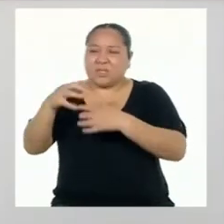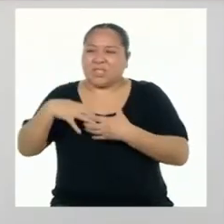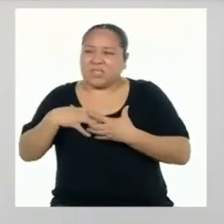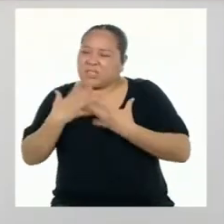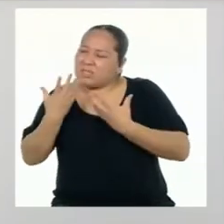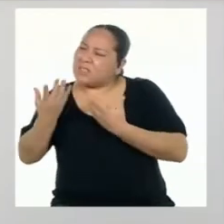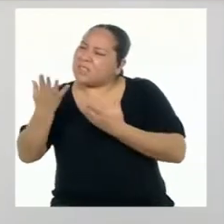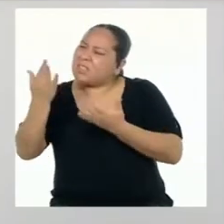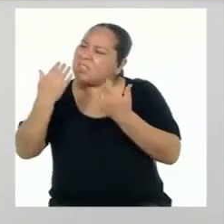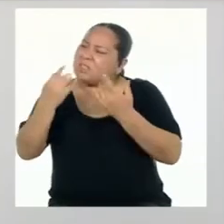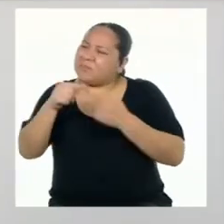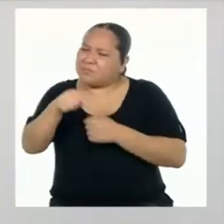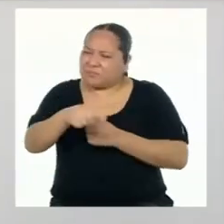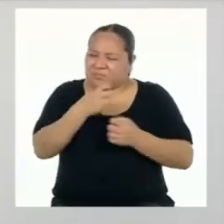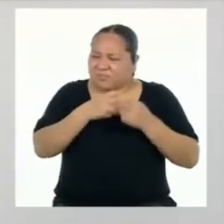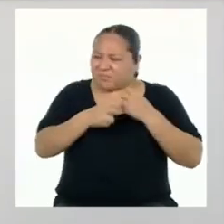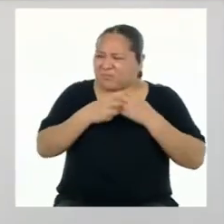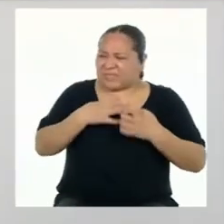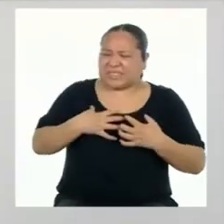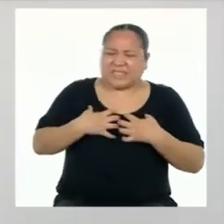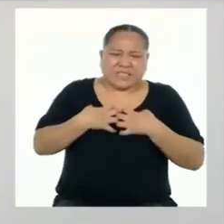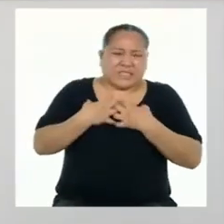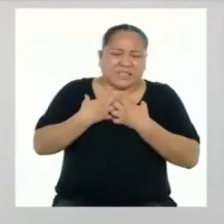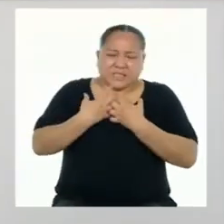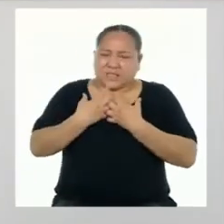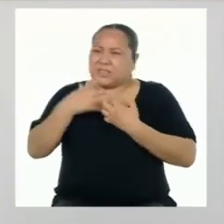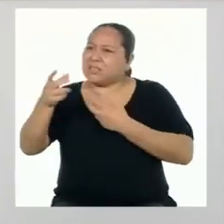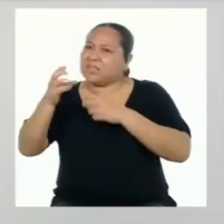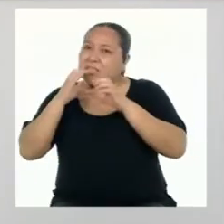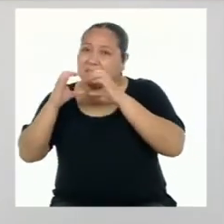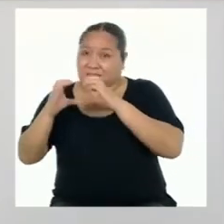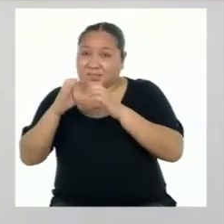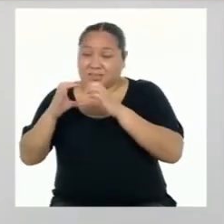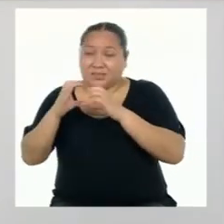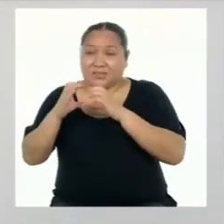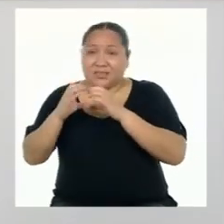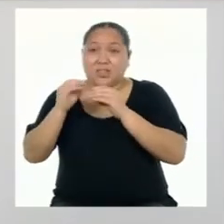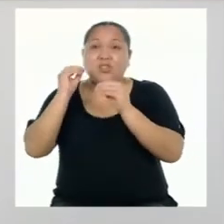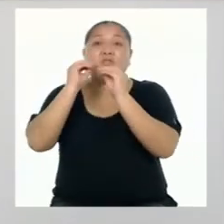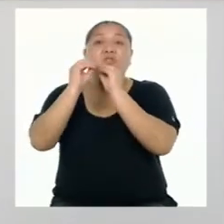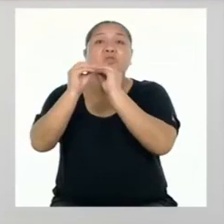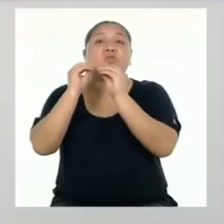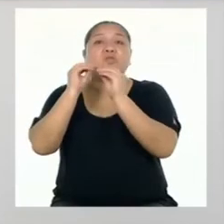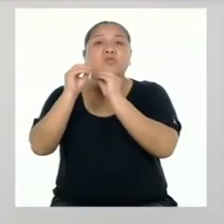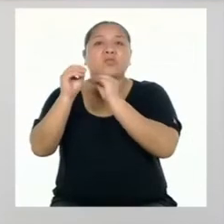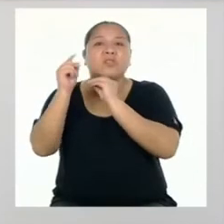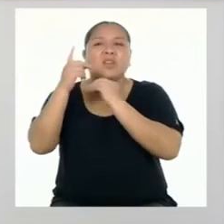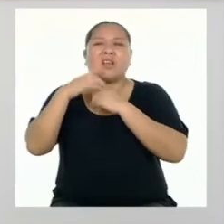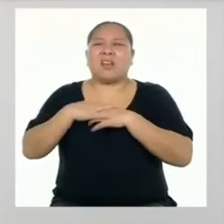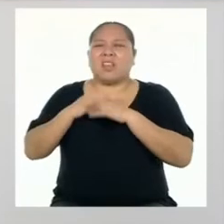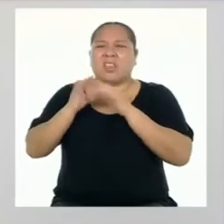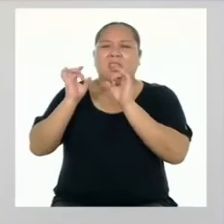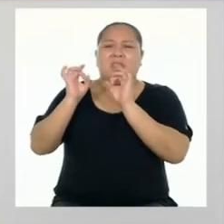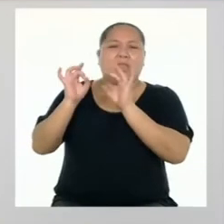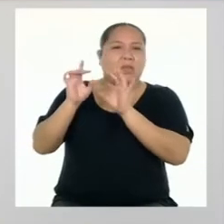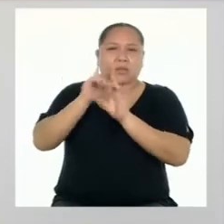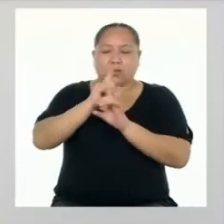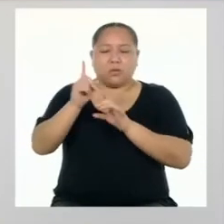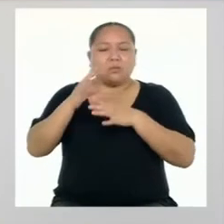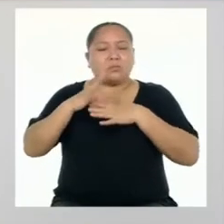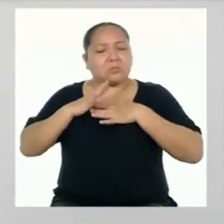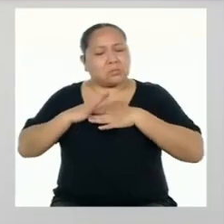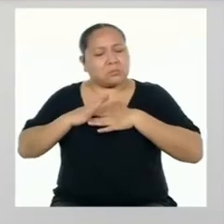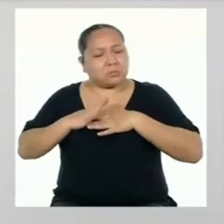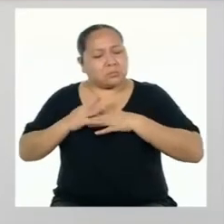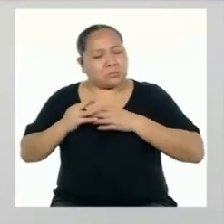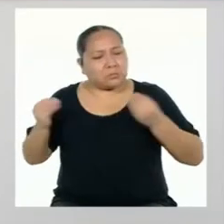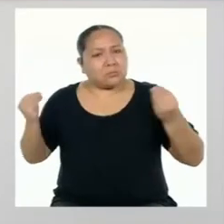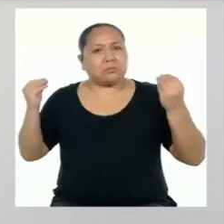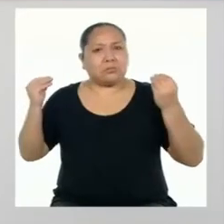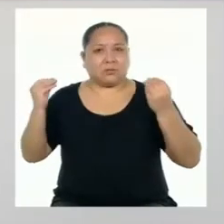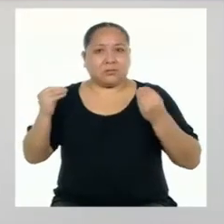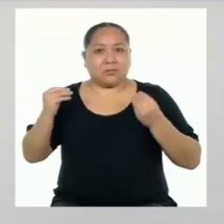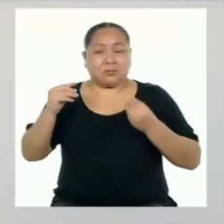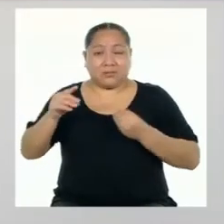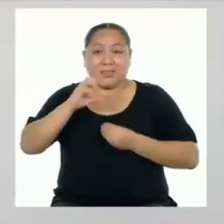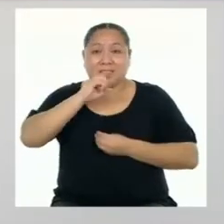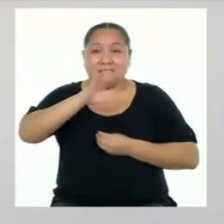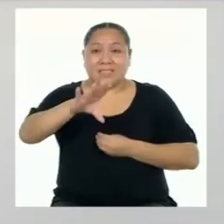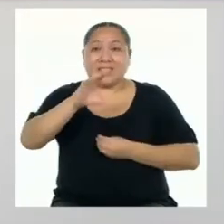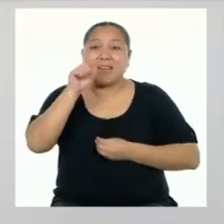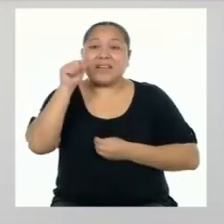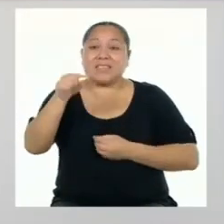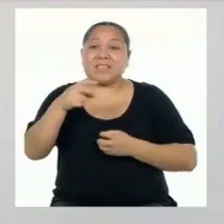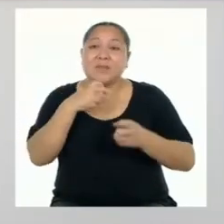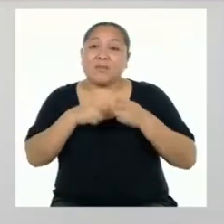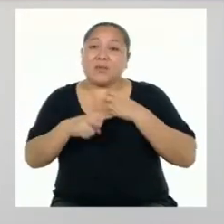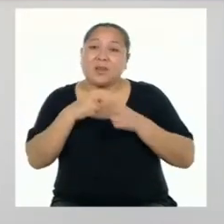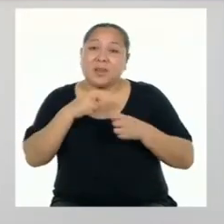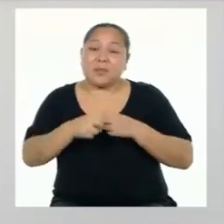personas involucradas en busca de una solución y no guardaste rencores, pues entonces podemos decir que tu conflicto